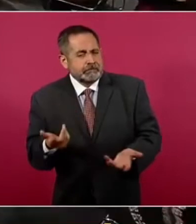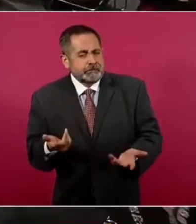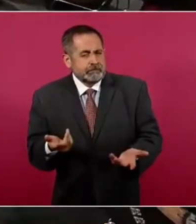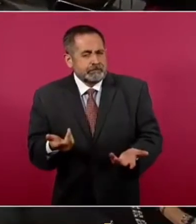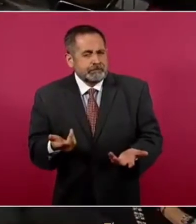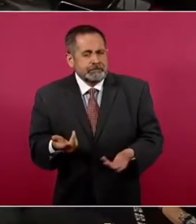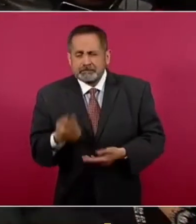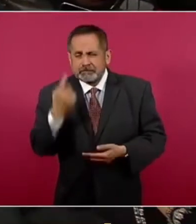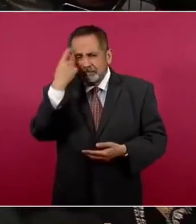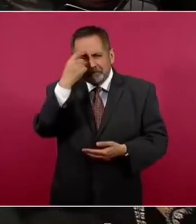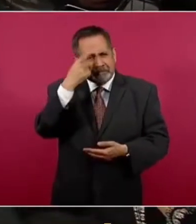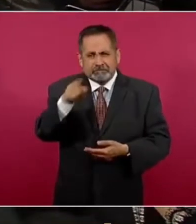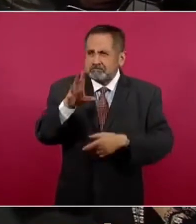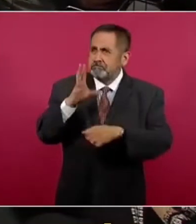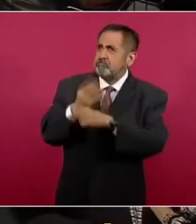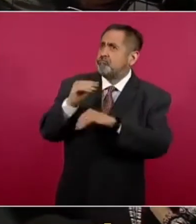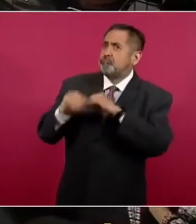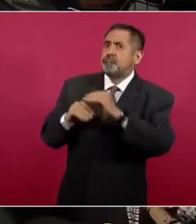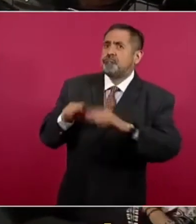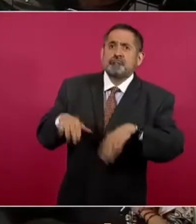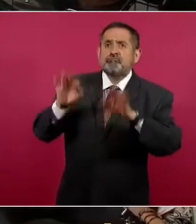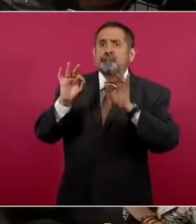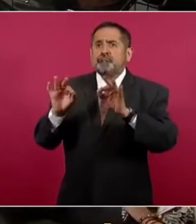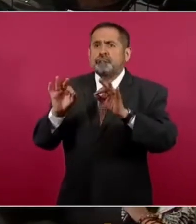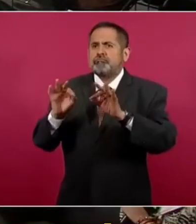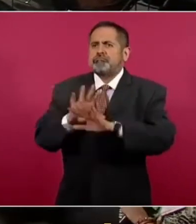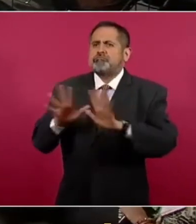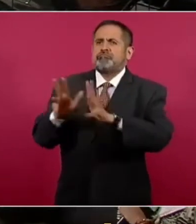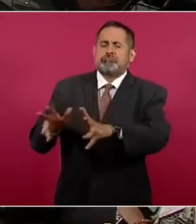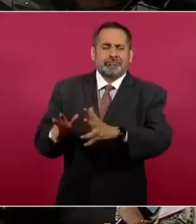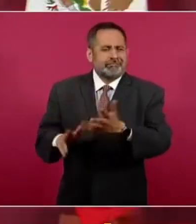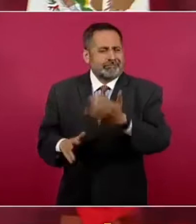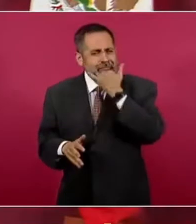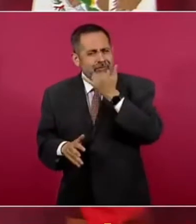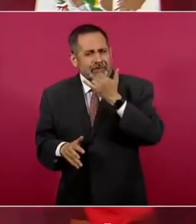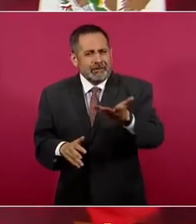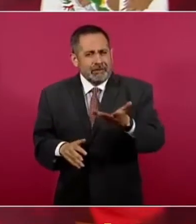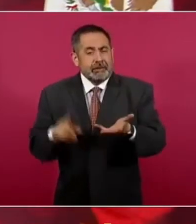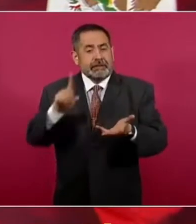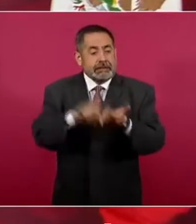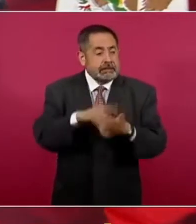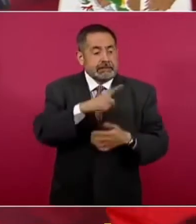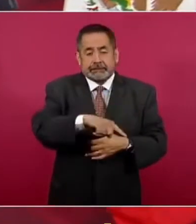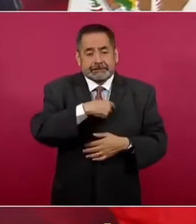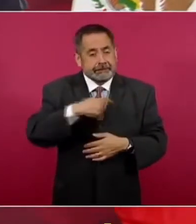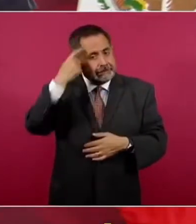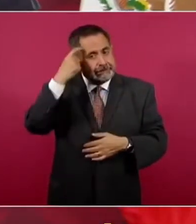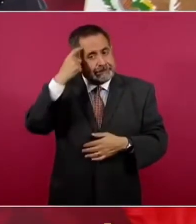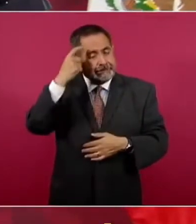¿y entonces para qué las construyeron? Si ya tenían en mente